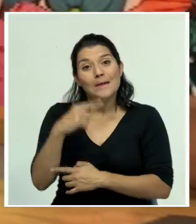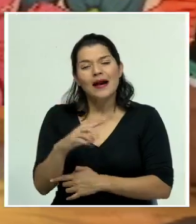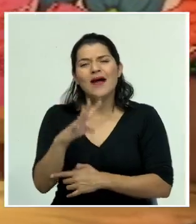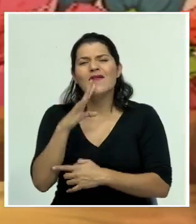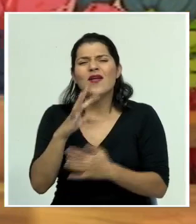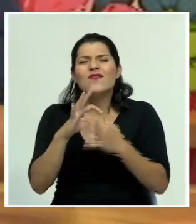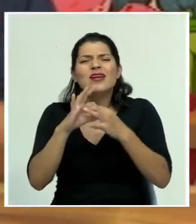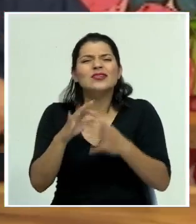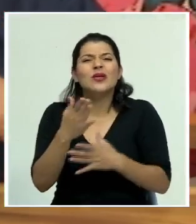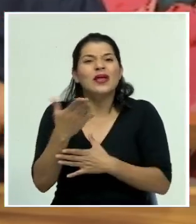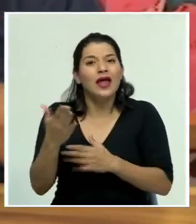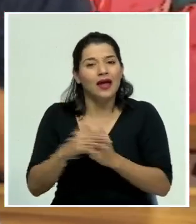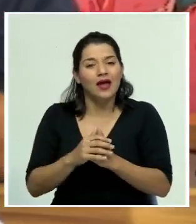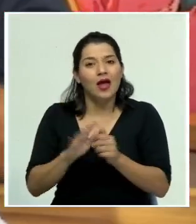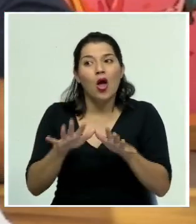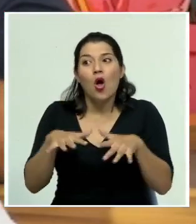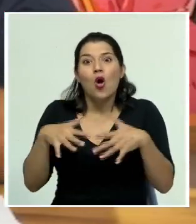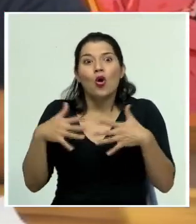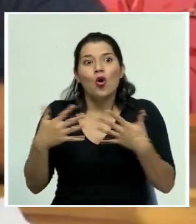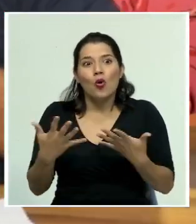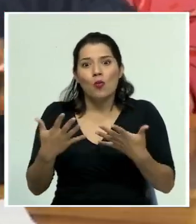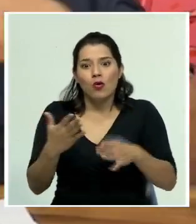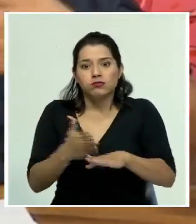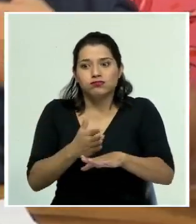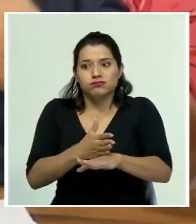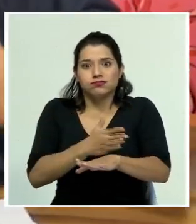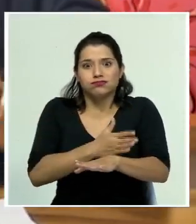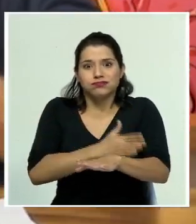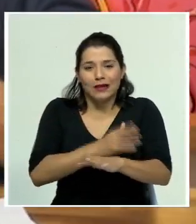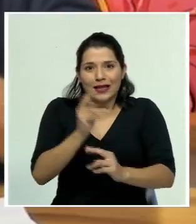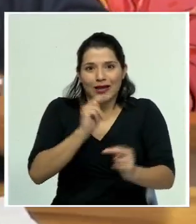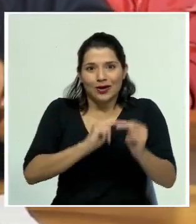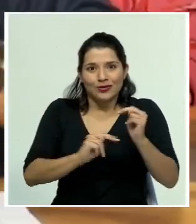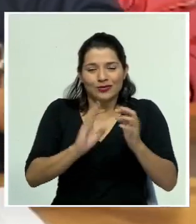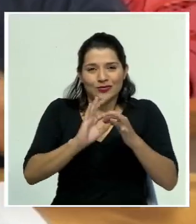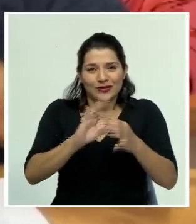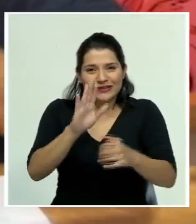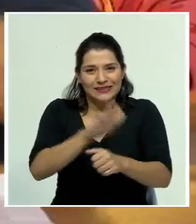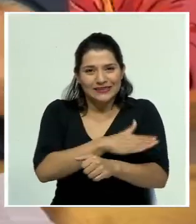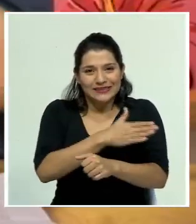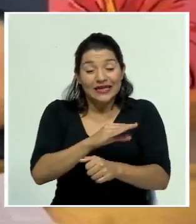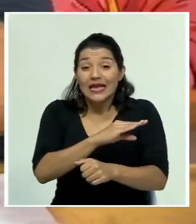acerca de cómo está creciendo esta industria y cómo ayudarnos,